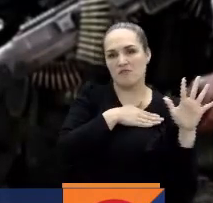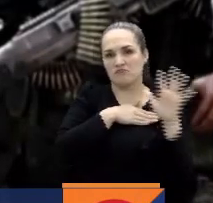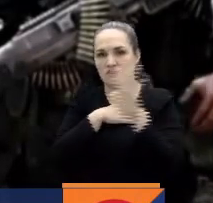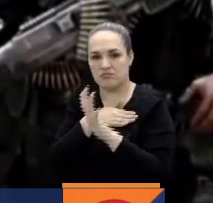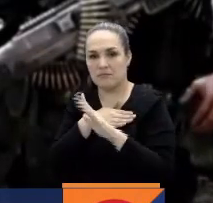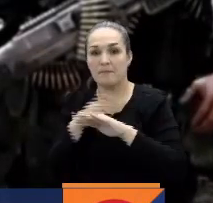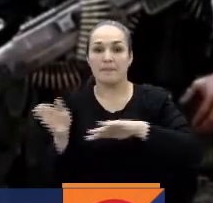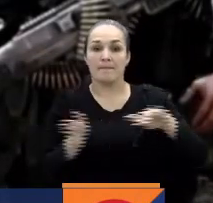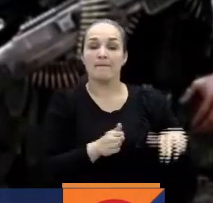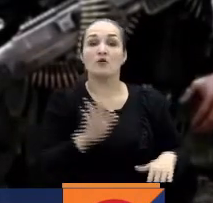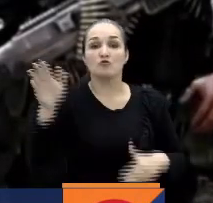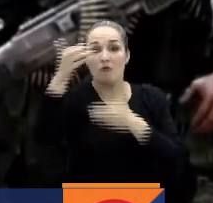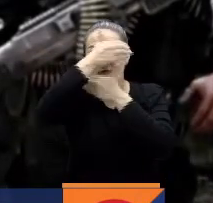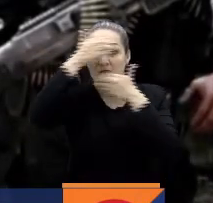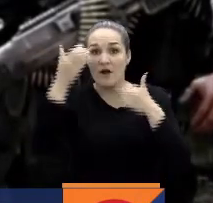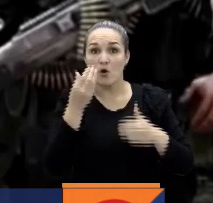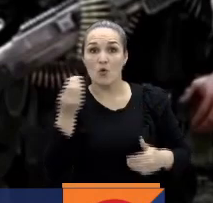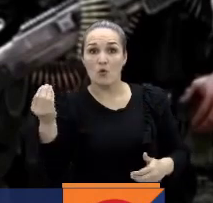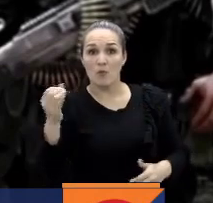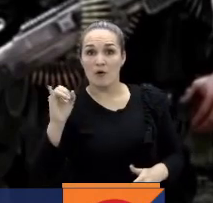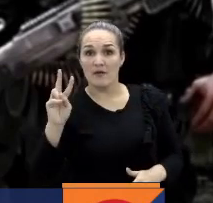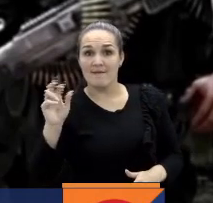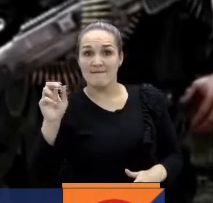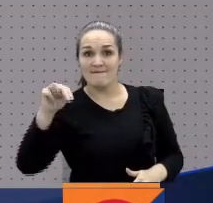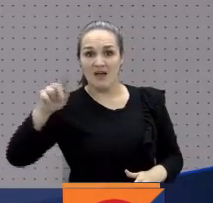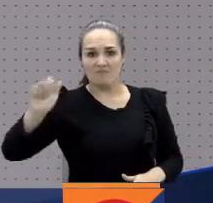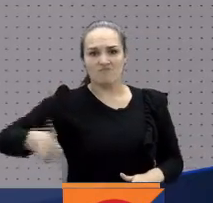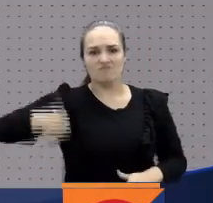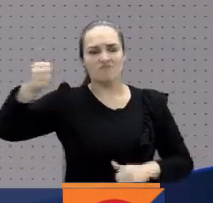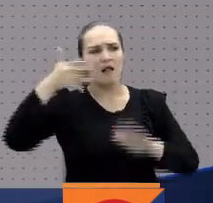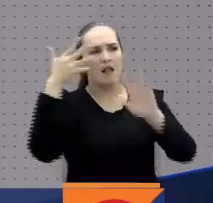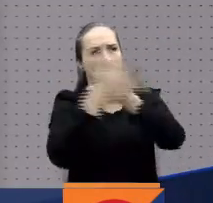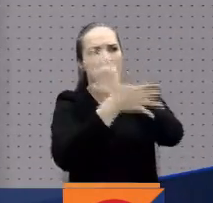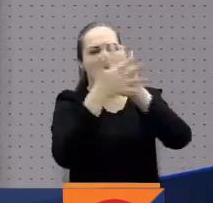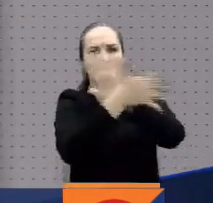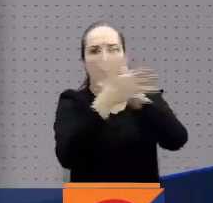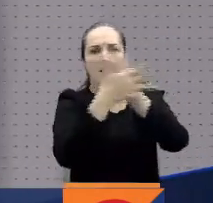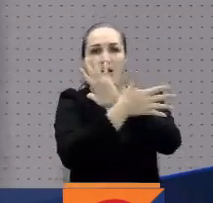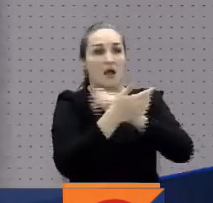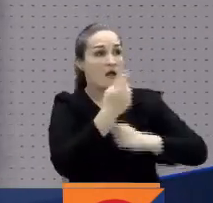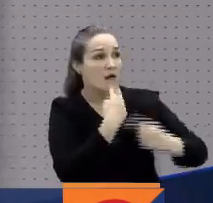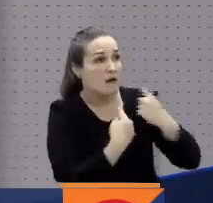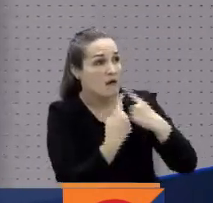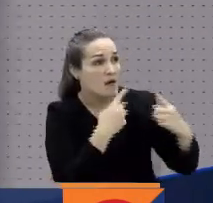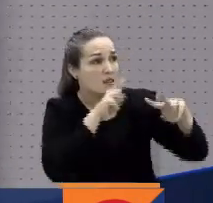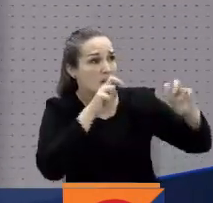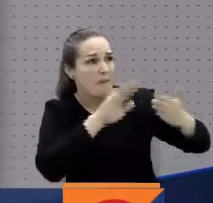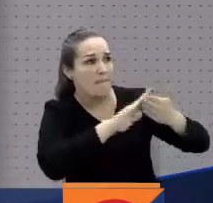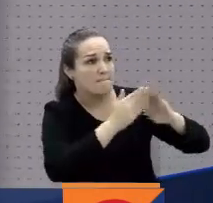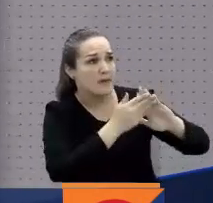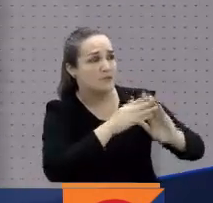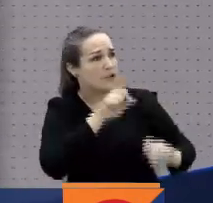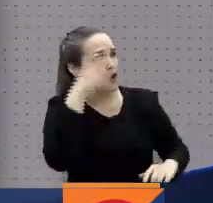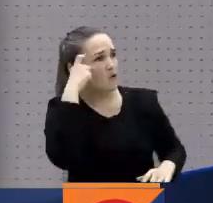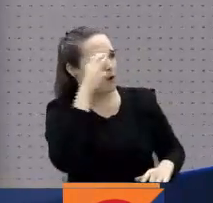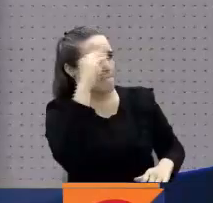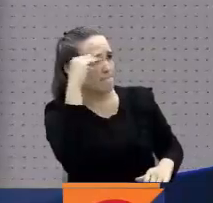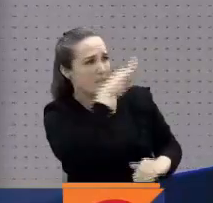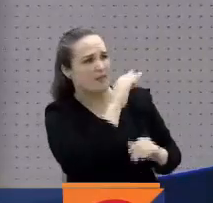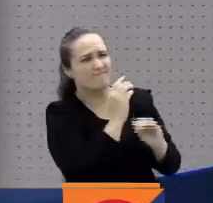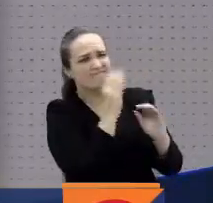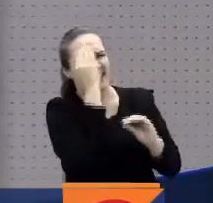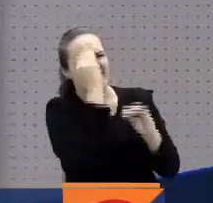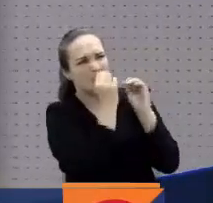Iván Mordisco, lanzó a través de un comunicado los primeros reparos a las negociaciones de paz con el gobierno de Gustavo Petro. El